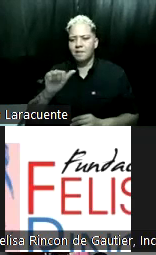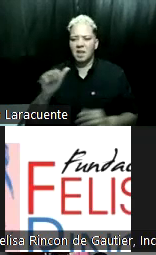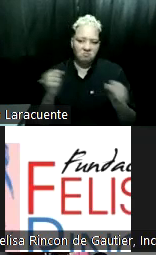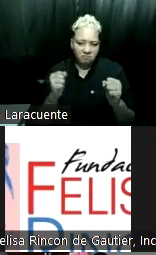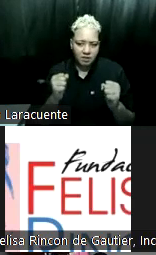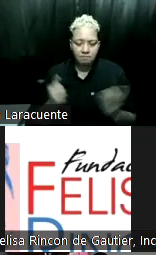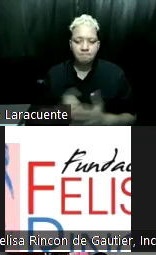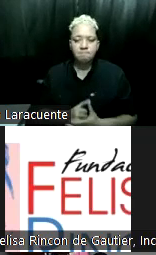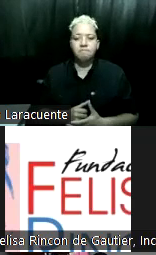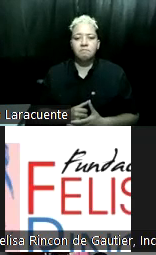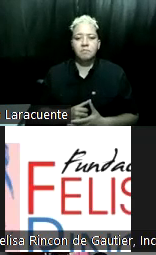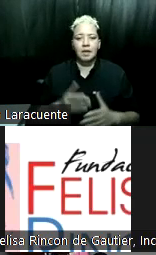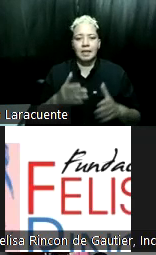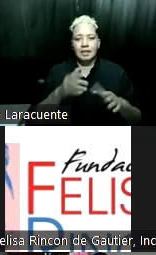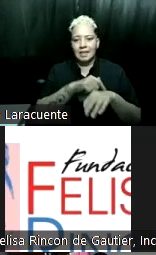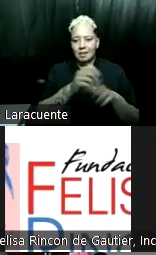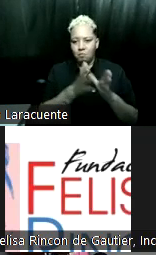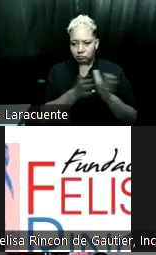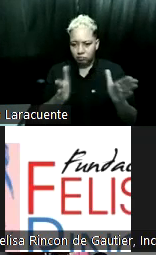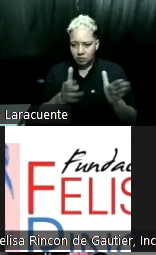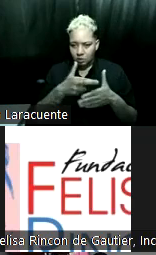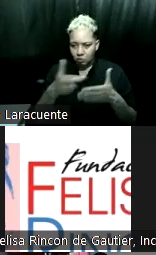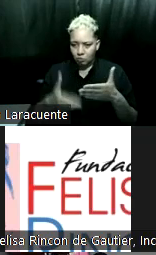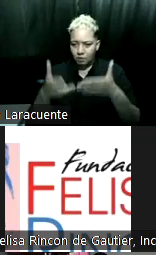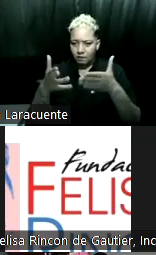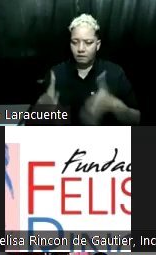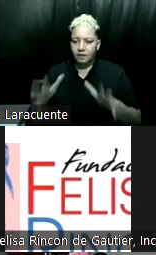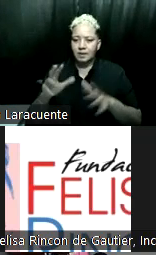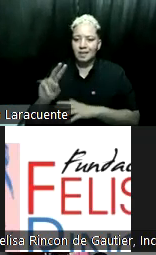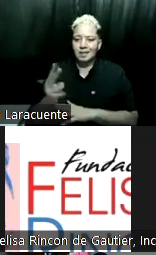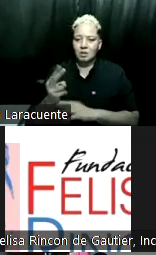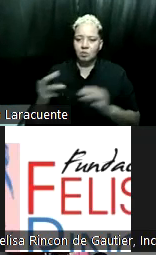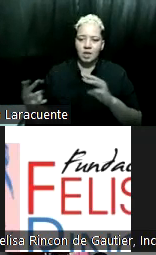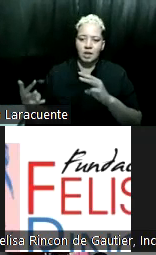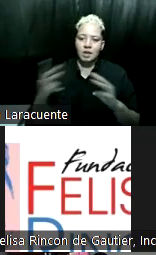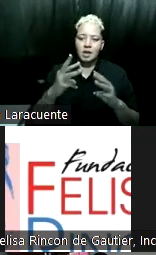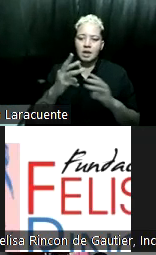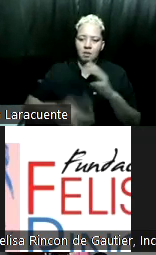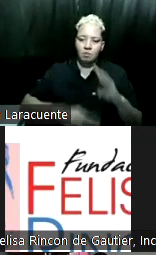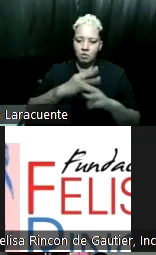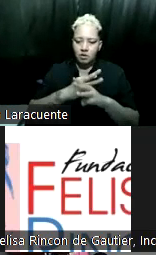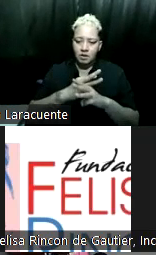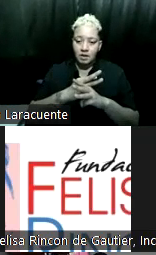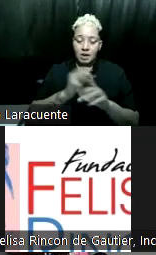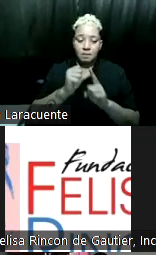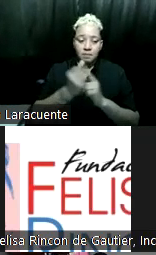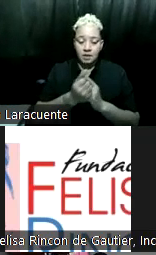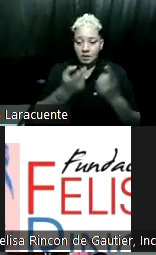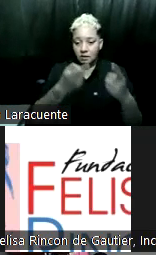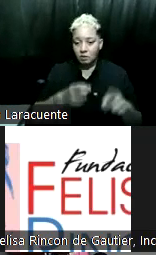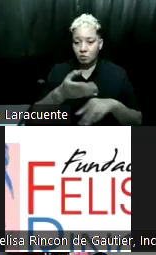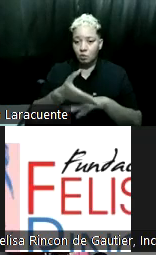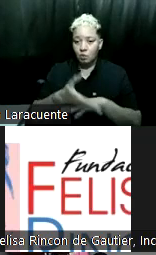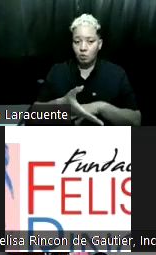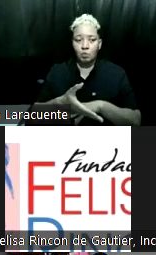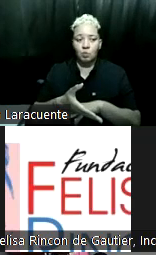Este periodo es el resultado del fin de la Segunda Guerra Mundial. El ambiente que se crea luego de las conferencias